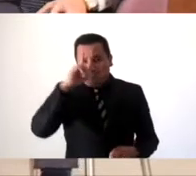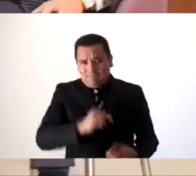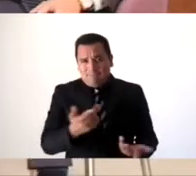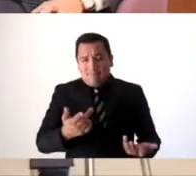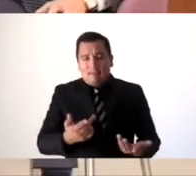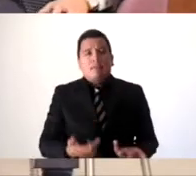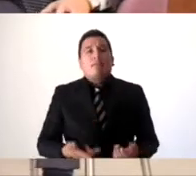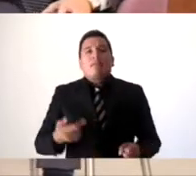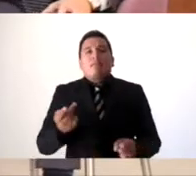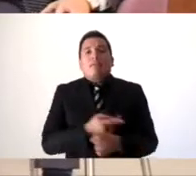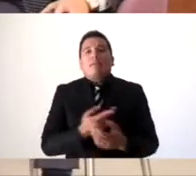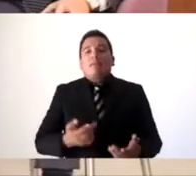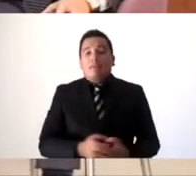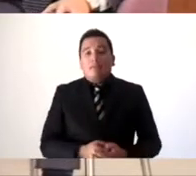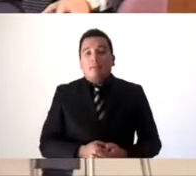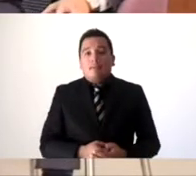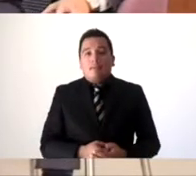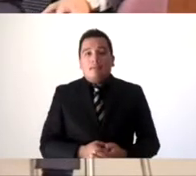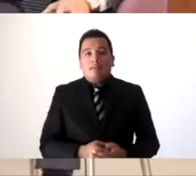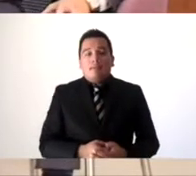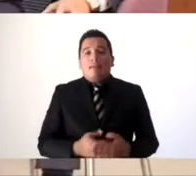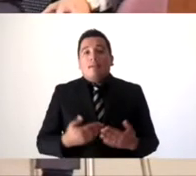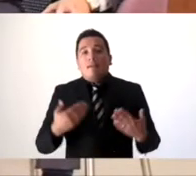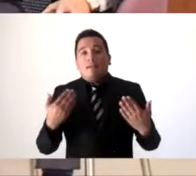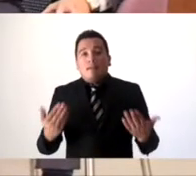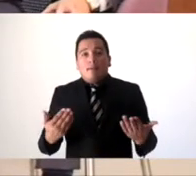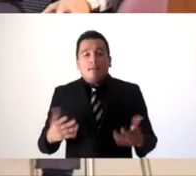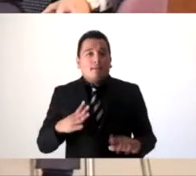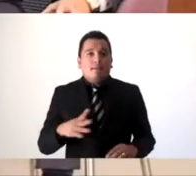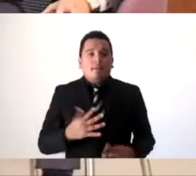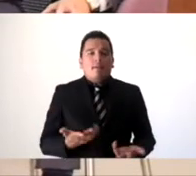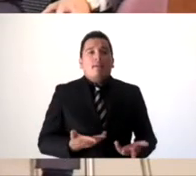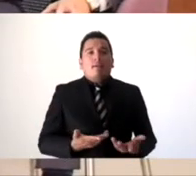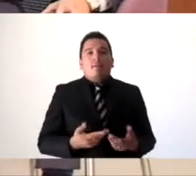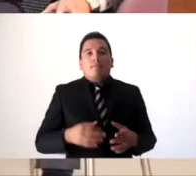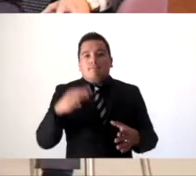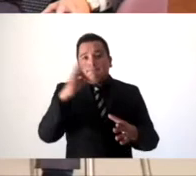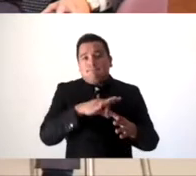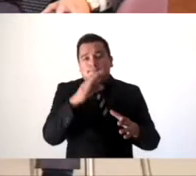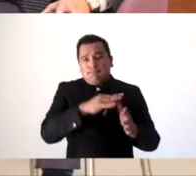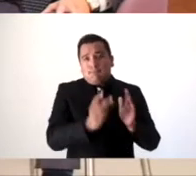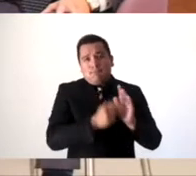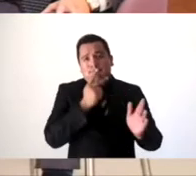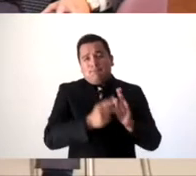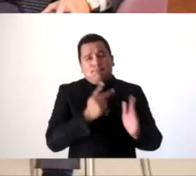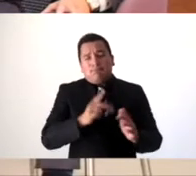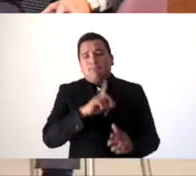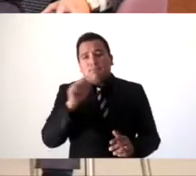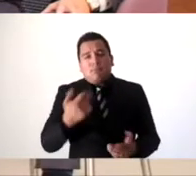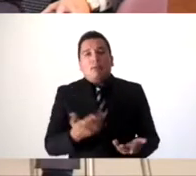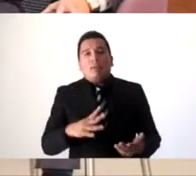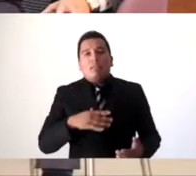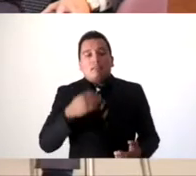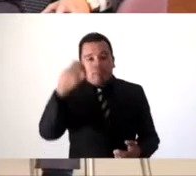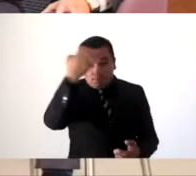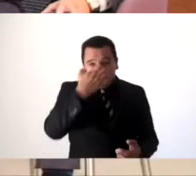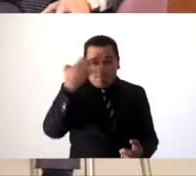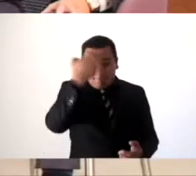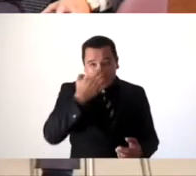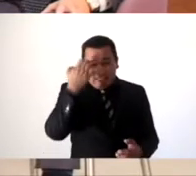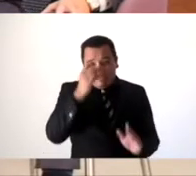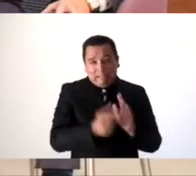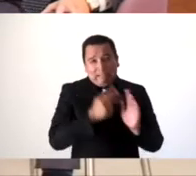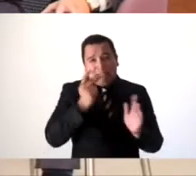sistema, ¿sí?, es que ha encarecido de una manera exponencial los procesos electorales. Tenemos 1000 candados,